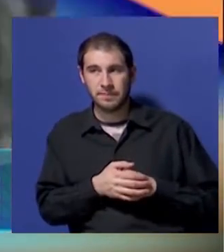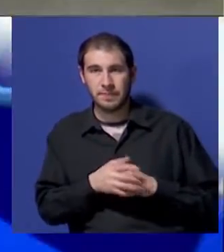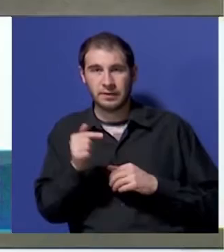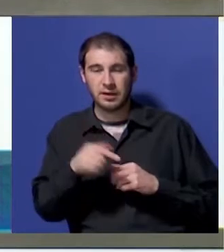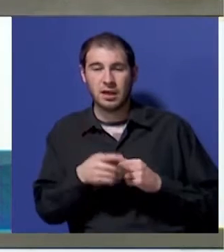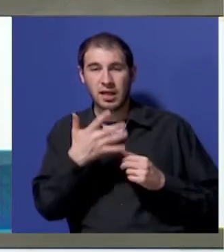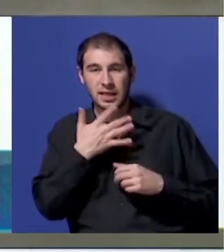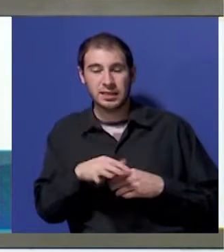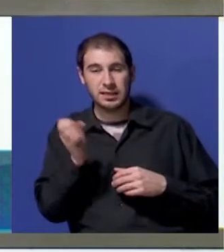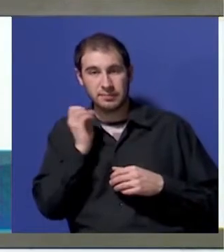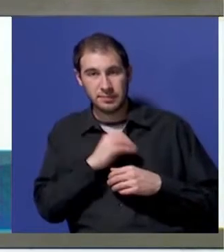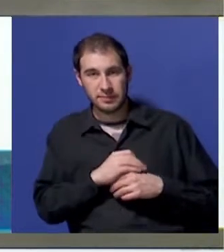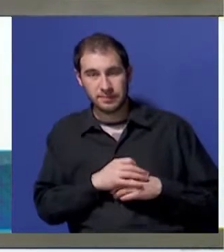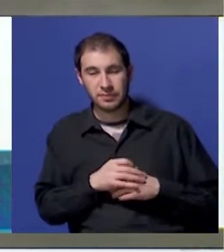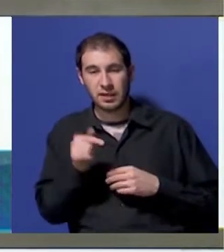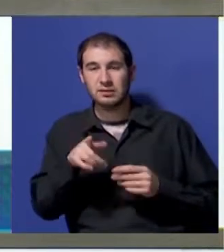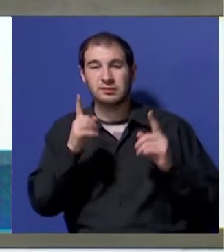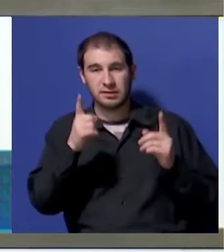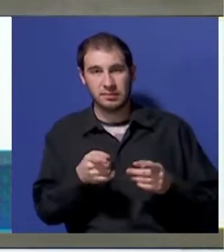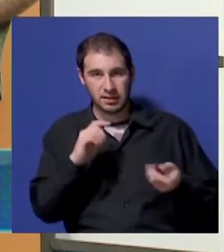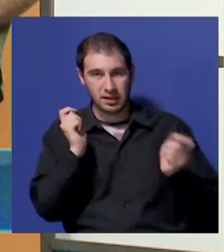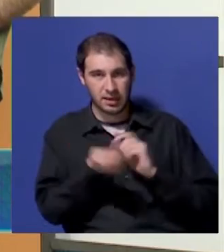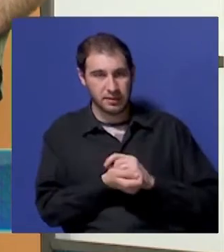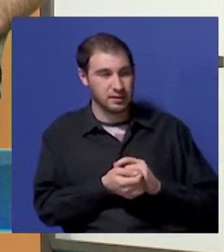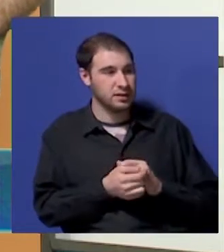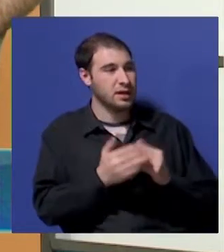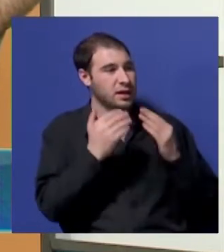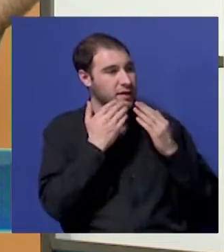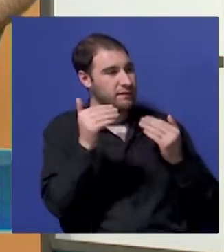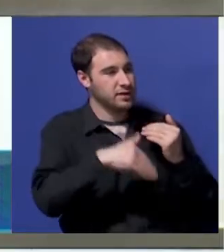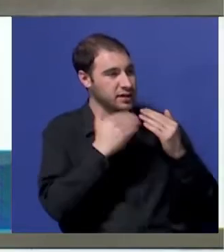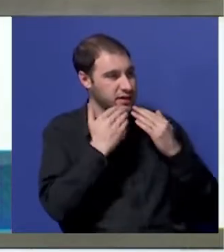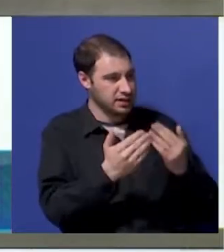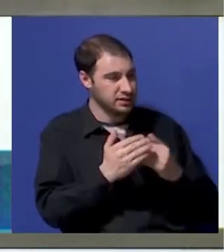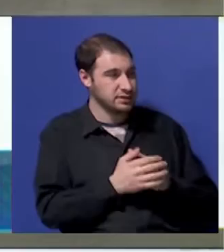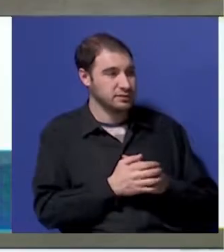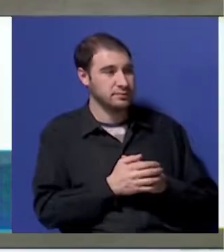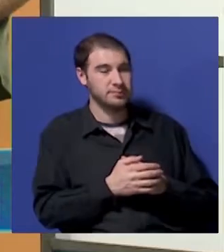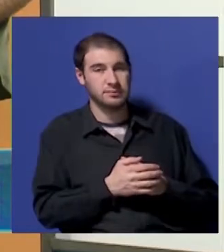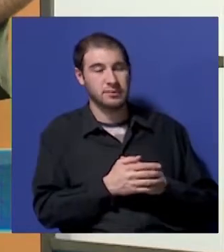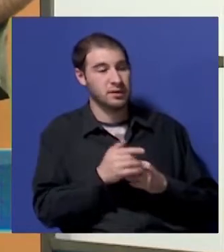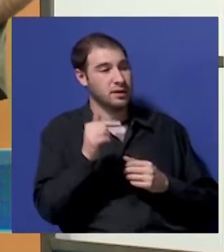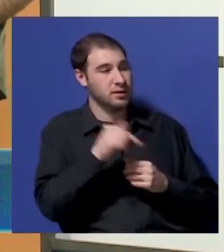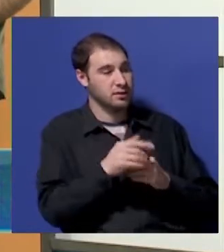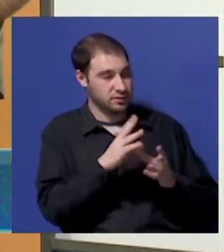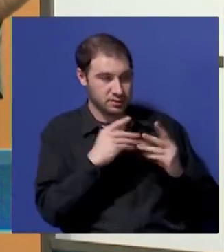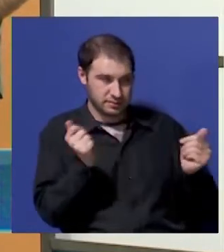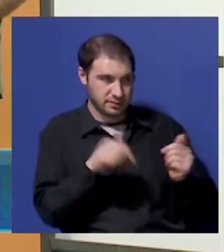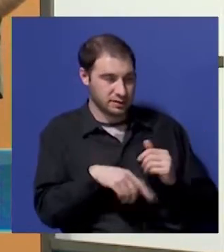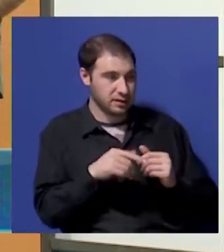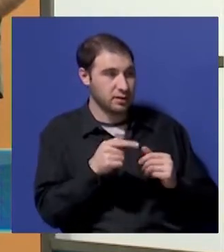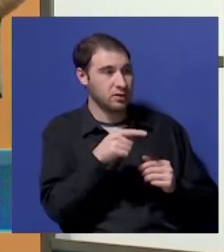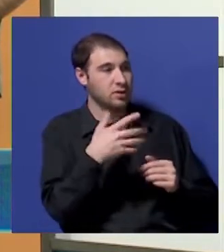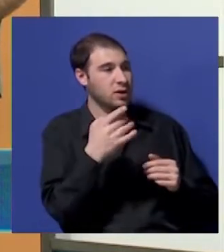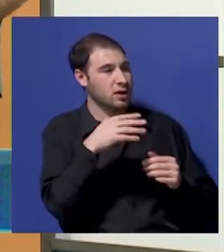que comprender, me parece, que eso también tiene que cambiar. Rodrigo, gracias por venir. No, a ustedes por la invitación. Y te quiero, para cerrar la entrevista, ¿dónde te